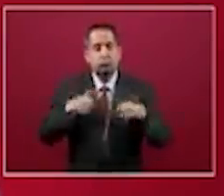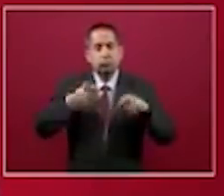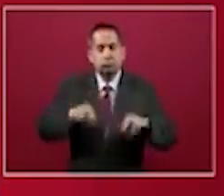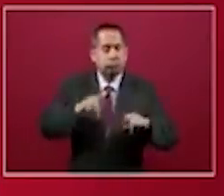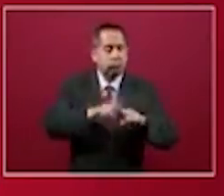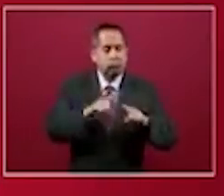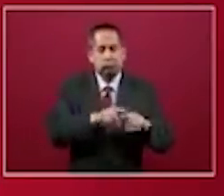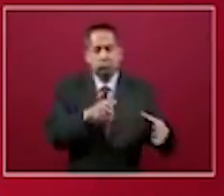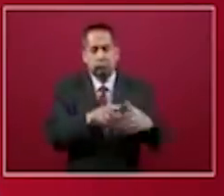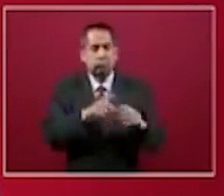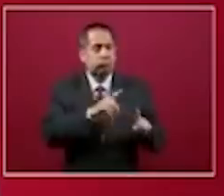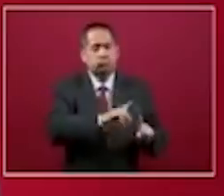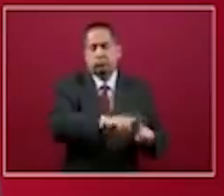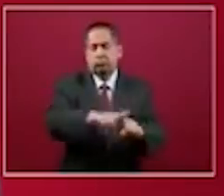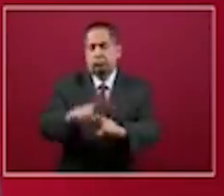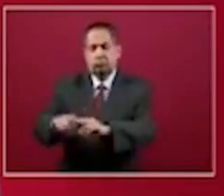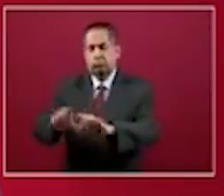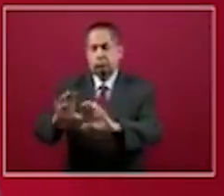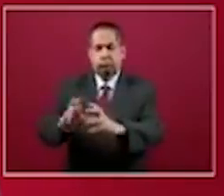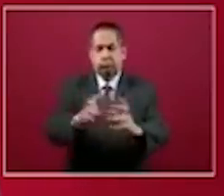representantes de todos los sectores.